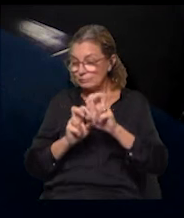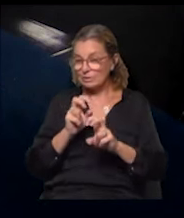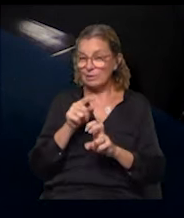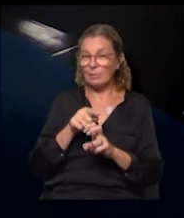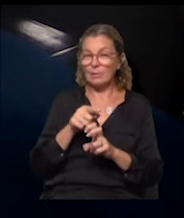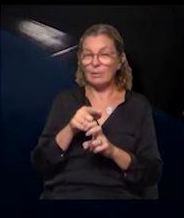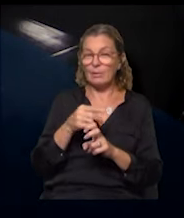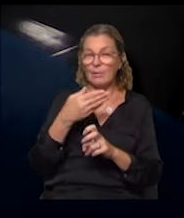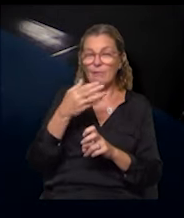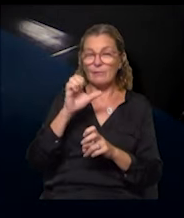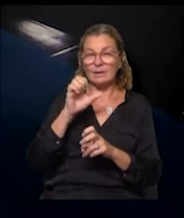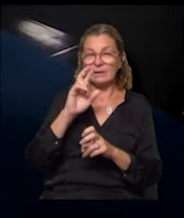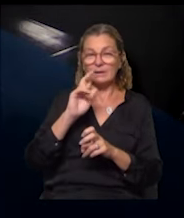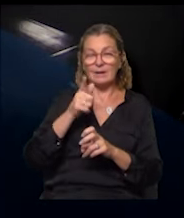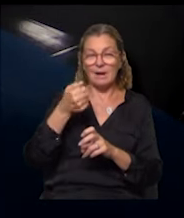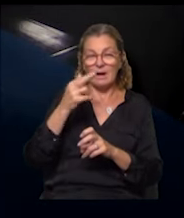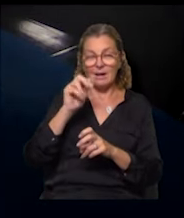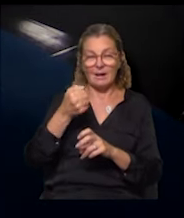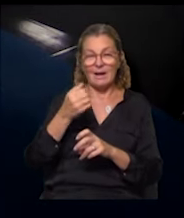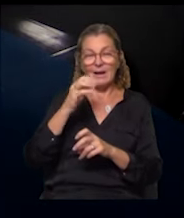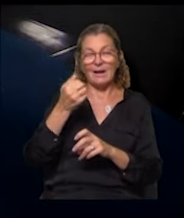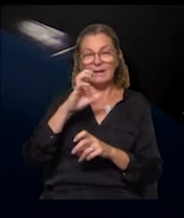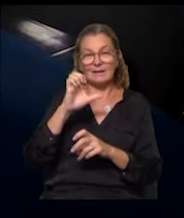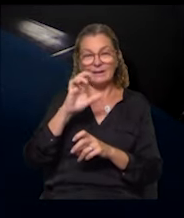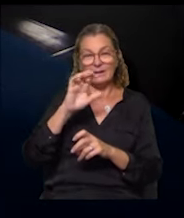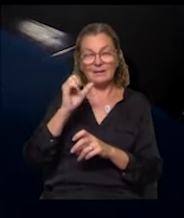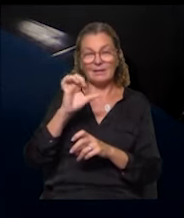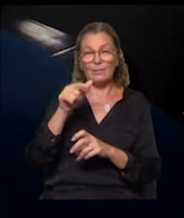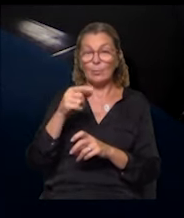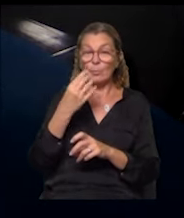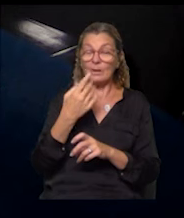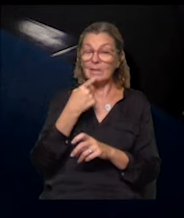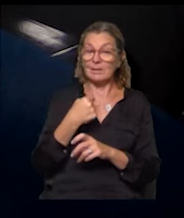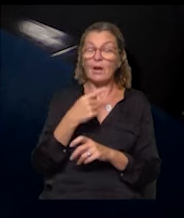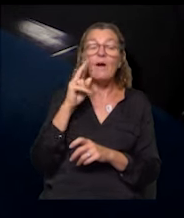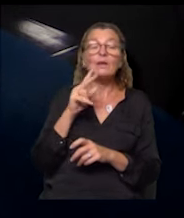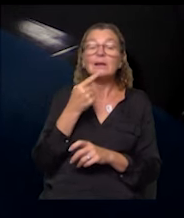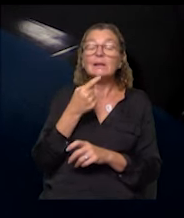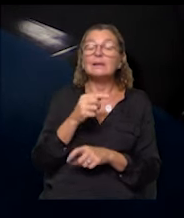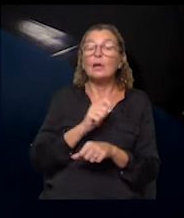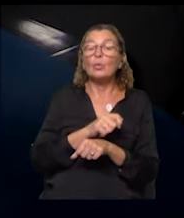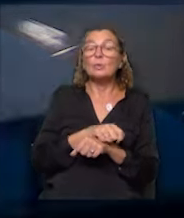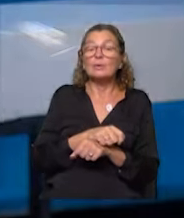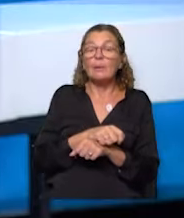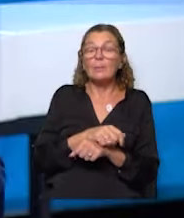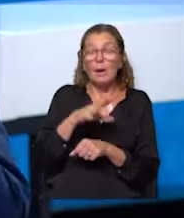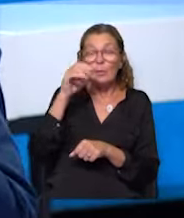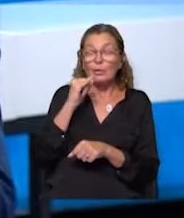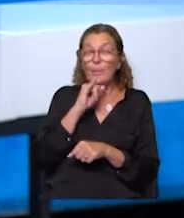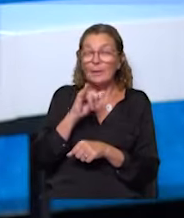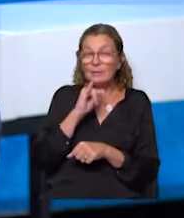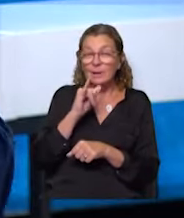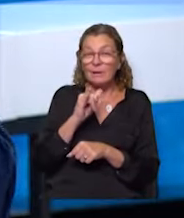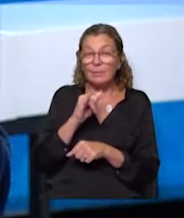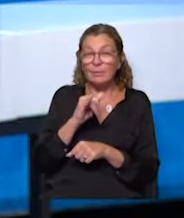bueno Mario bargara a Charles carrera recuerdo que en ese momento bueno vamos a ver qué qué dice la justicia me acuerdo que me contaste que te